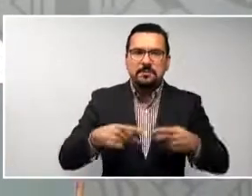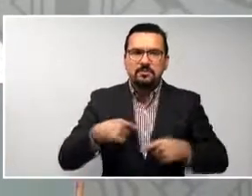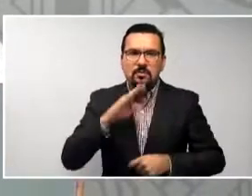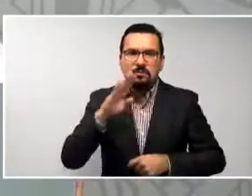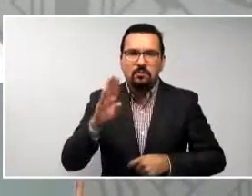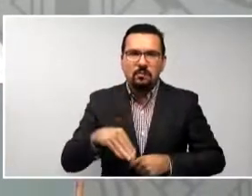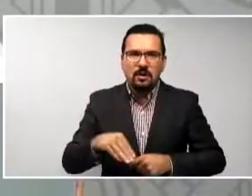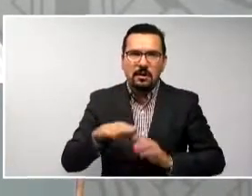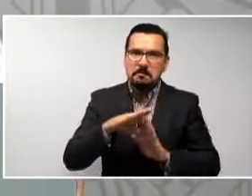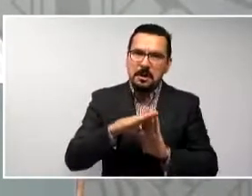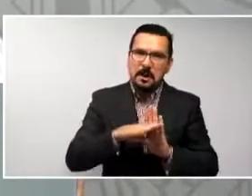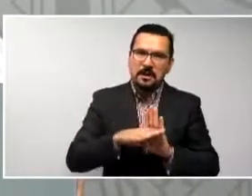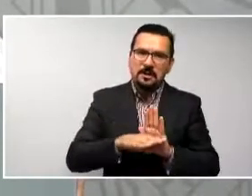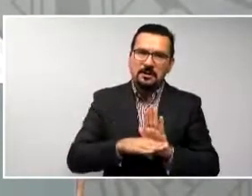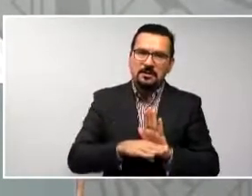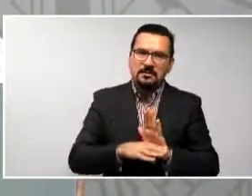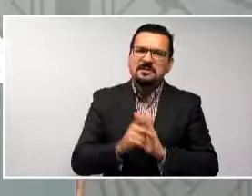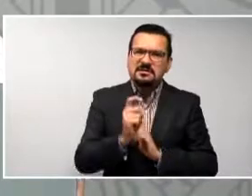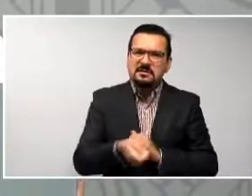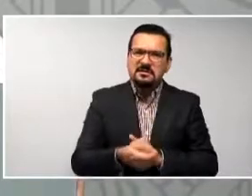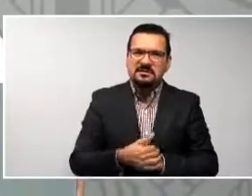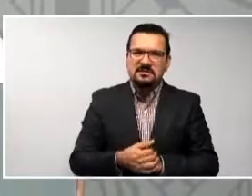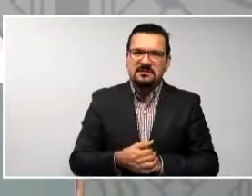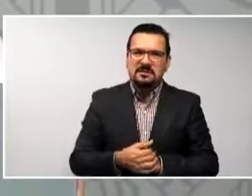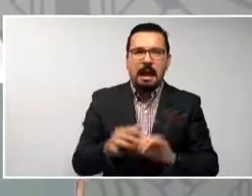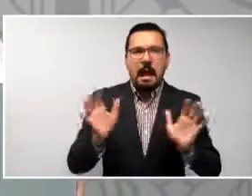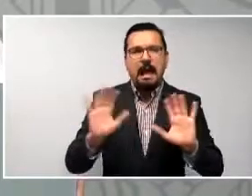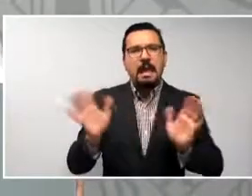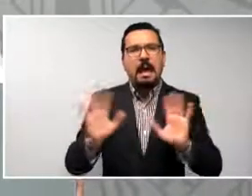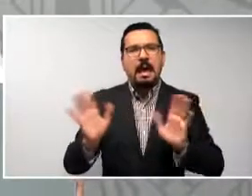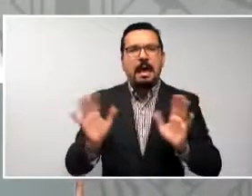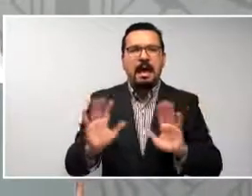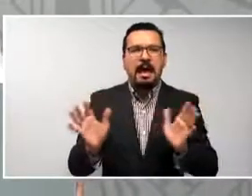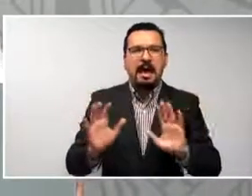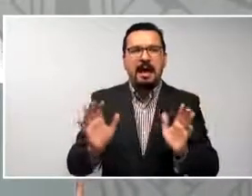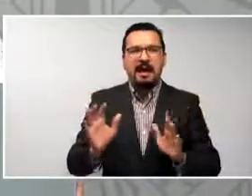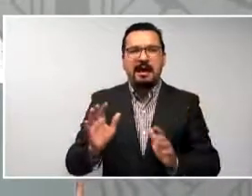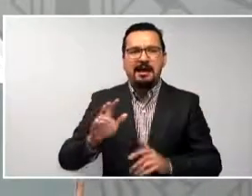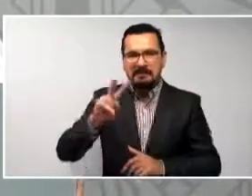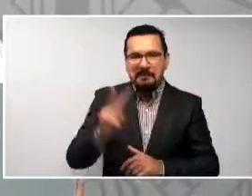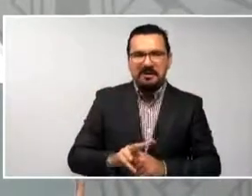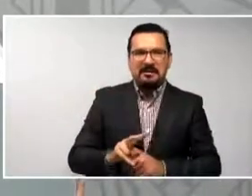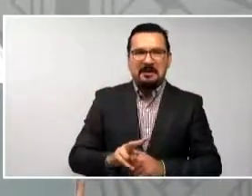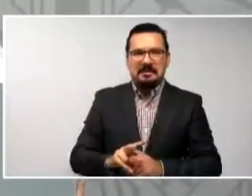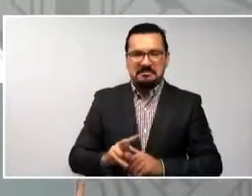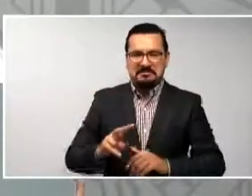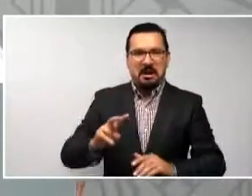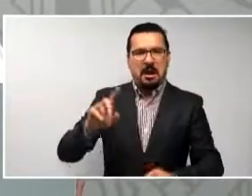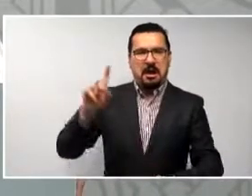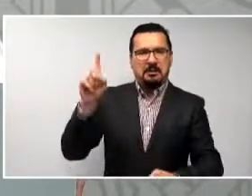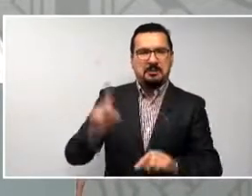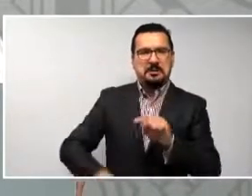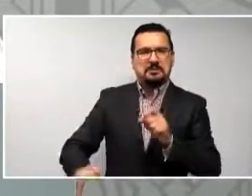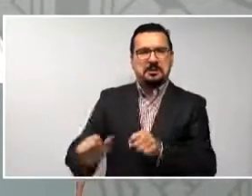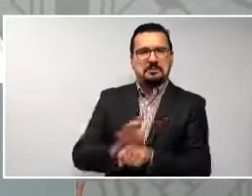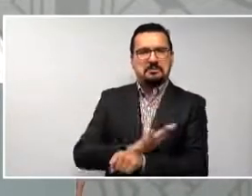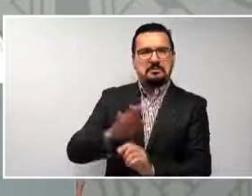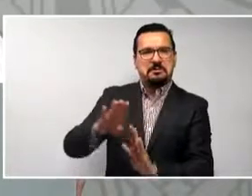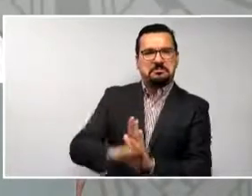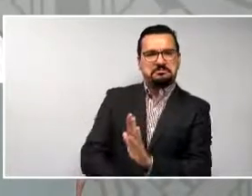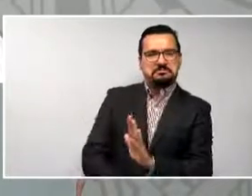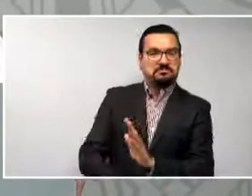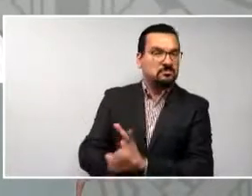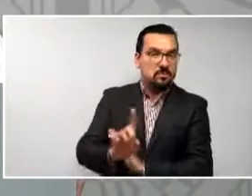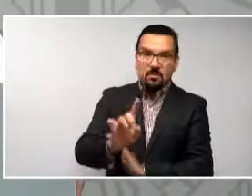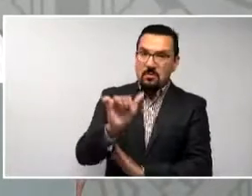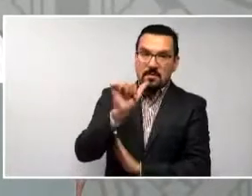también no quiere decir que ya podamos hablar de una tendencia a la baja ayer